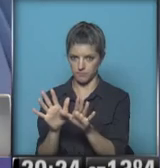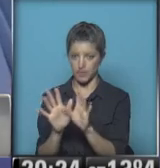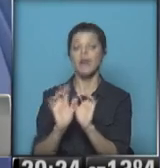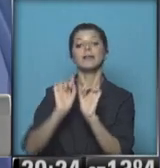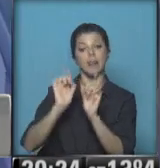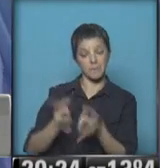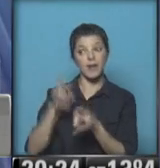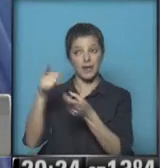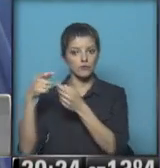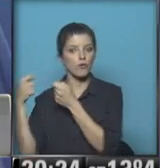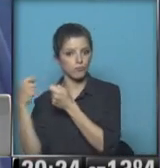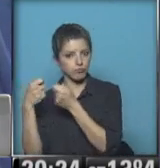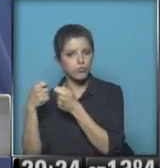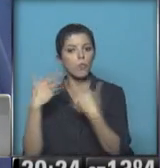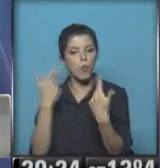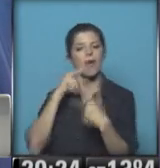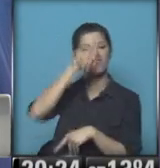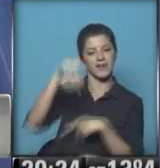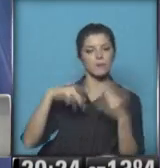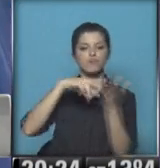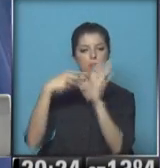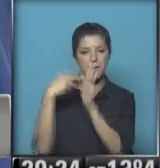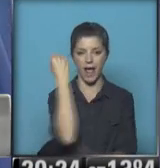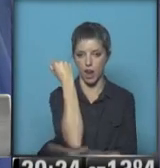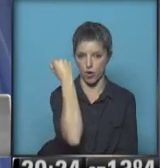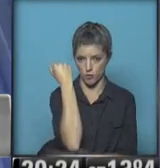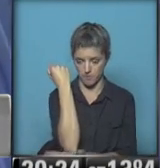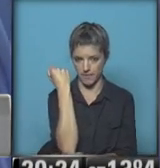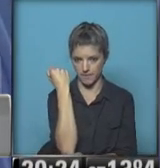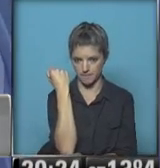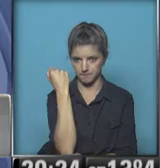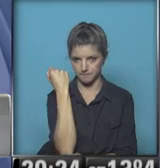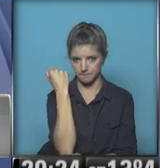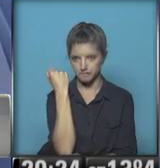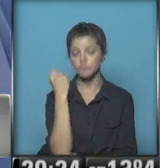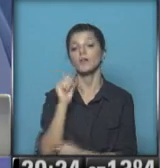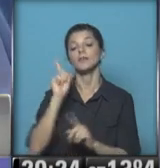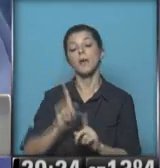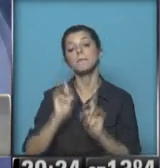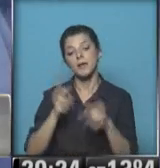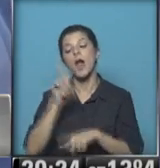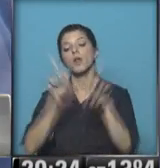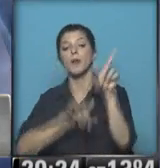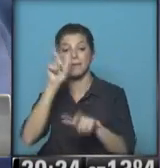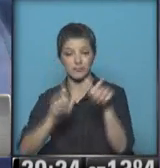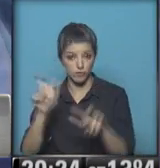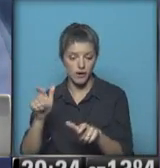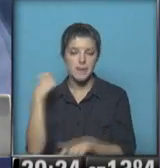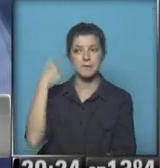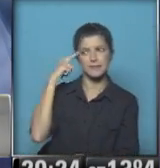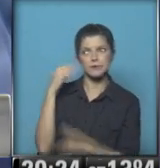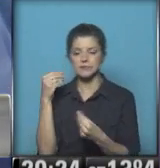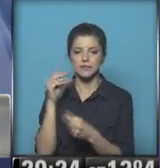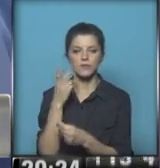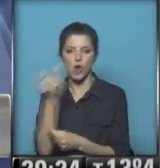perturbador de la estabilidad económica y de la construcción de expectativas económicas y expectativas políticas por eso